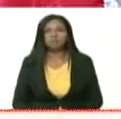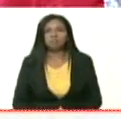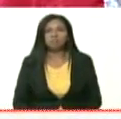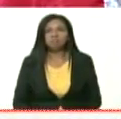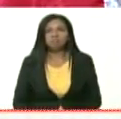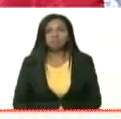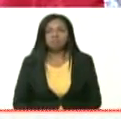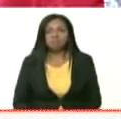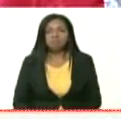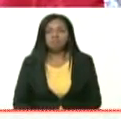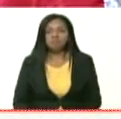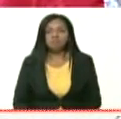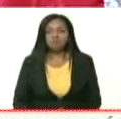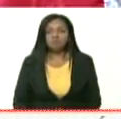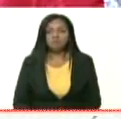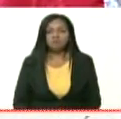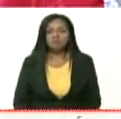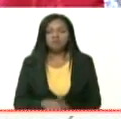Y también